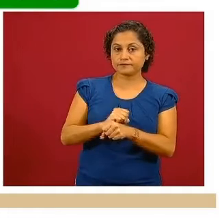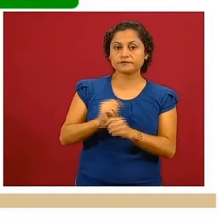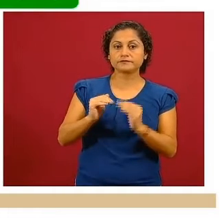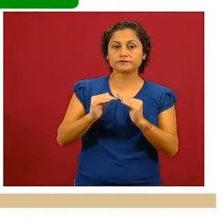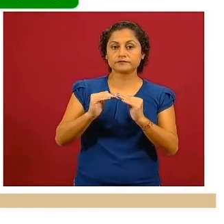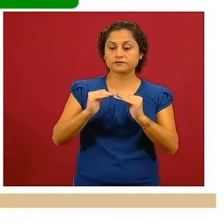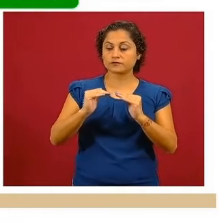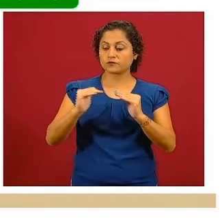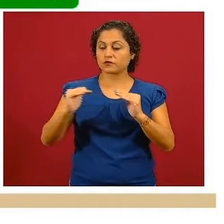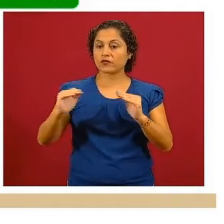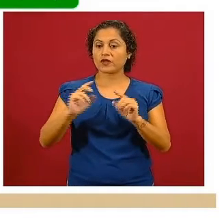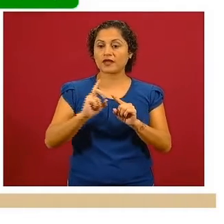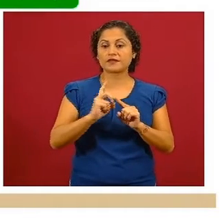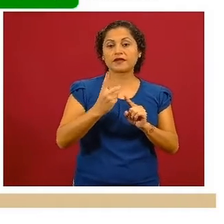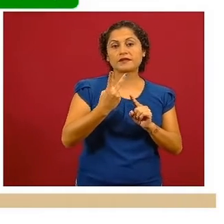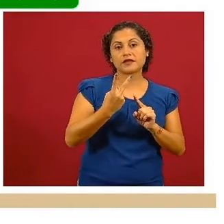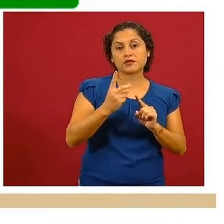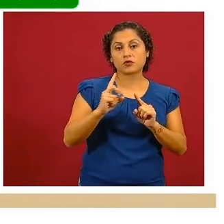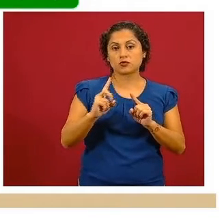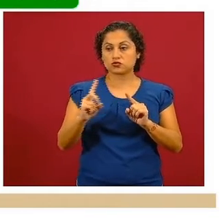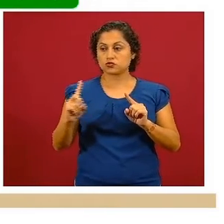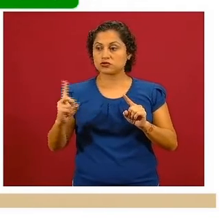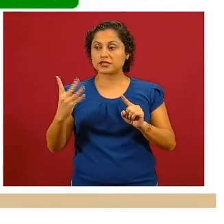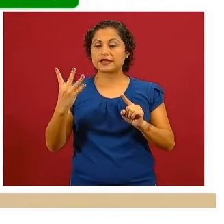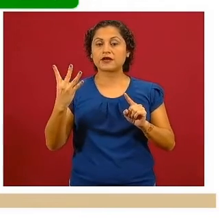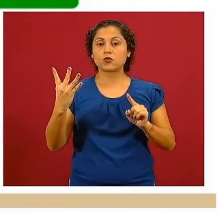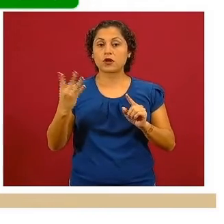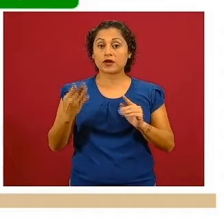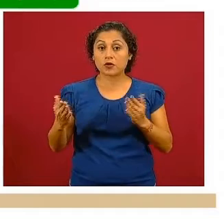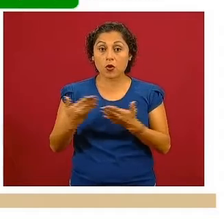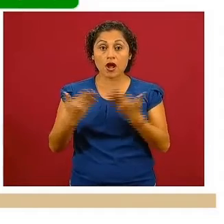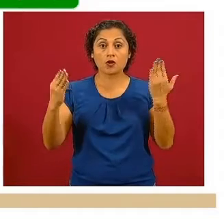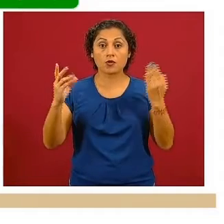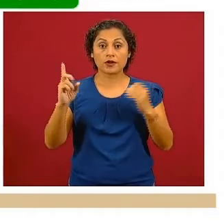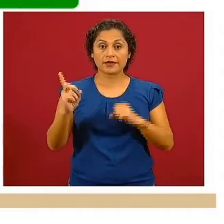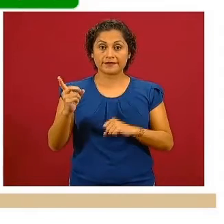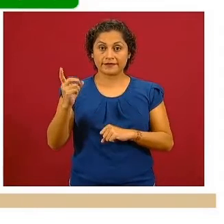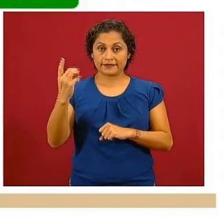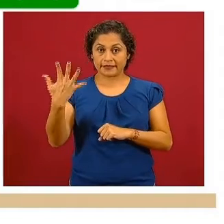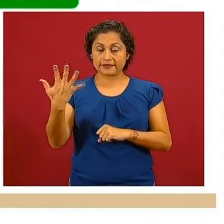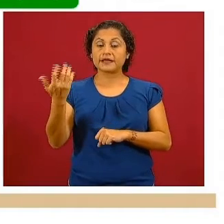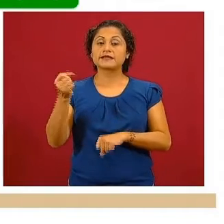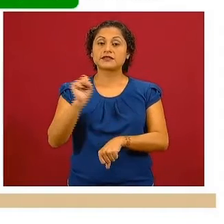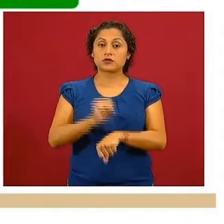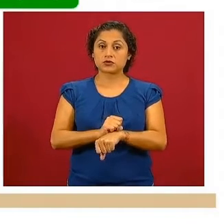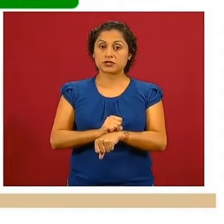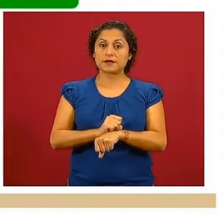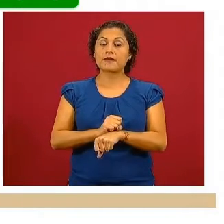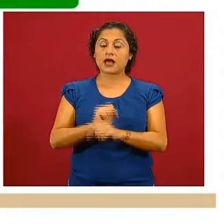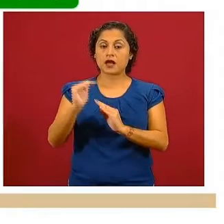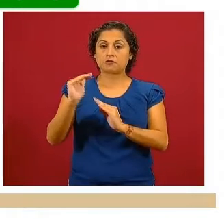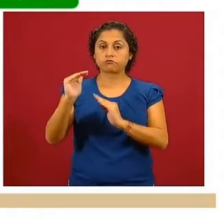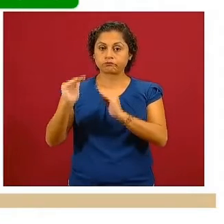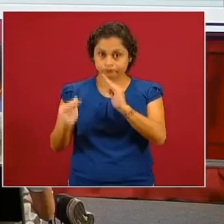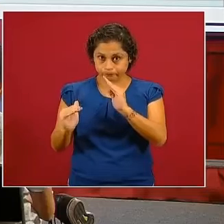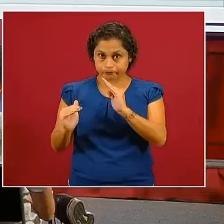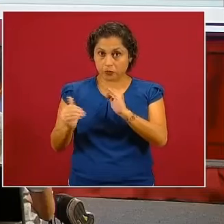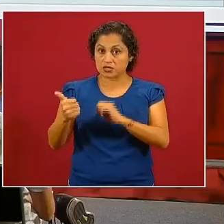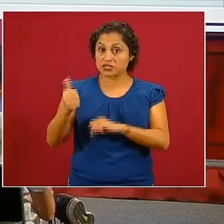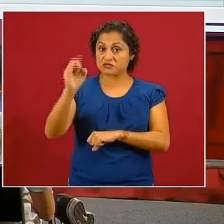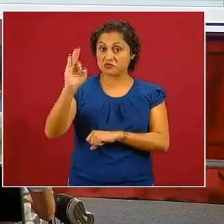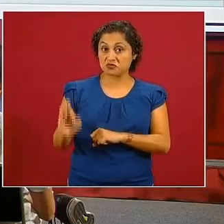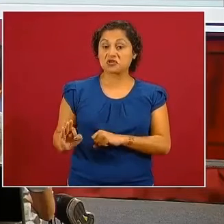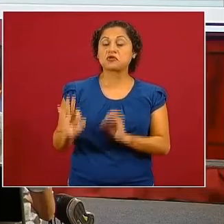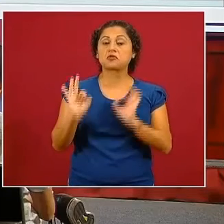la 32 hasta la 34, la semana 35 volvemos nuevamente a tener un descenso de menos